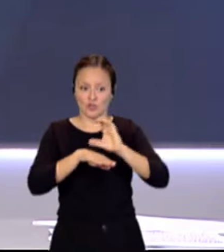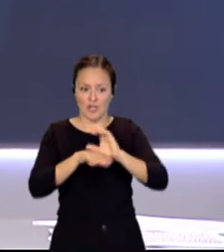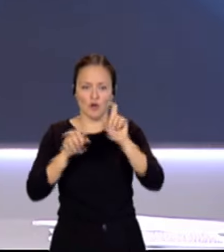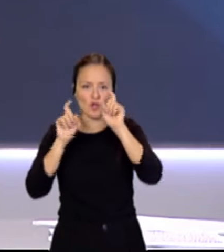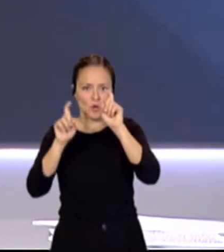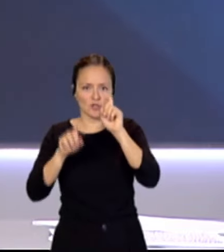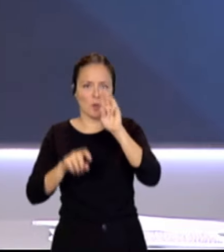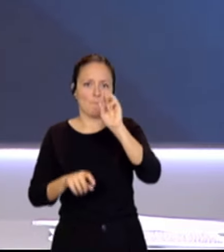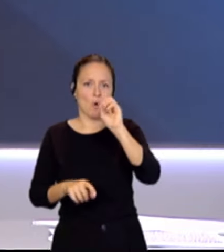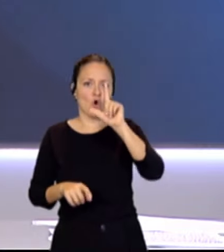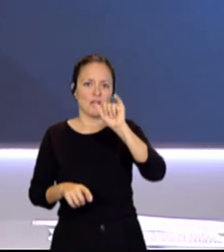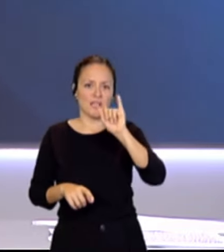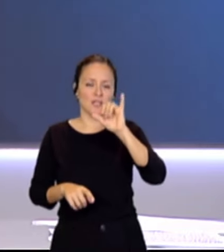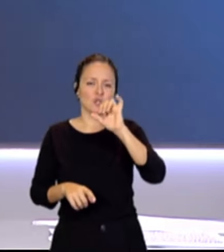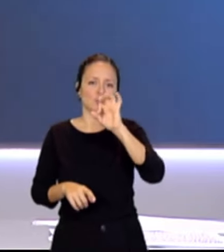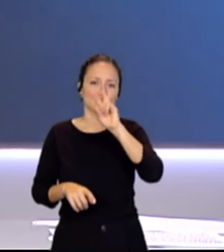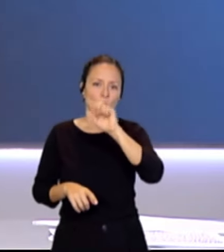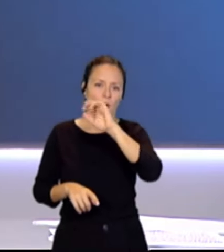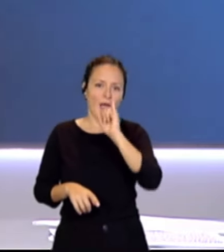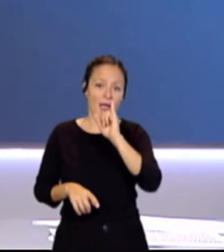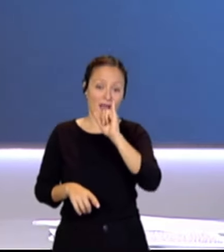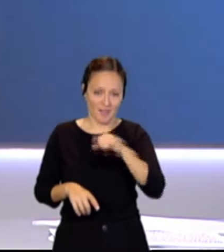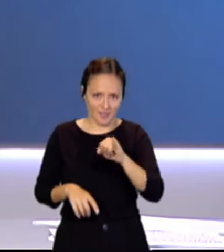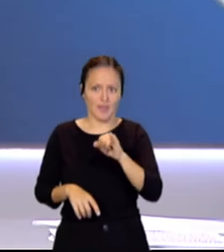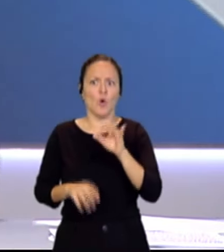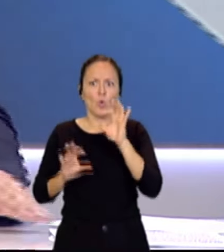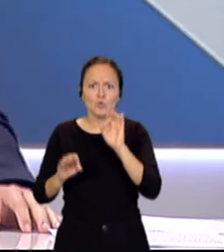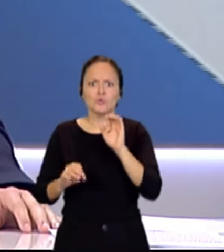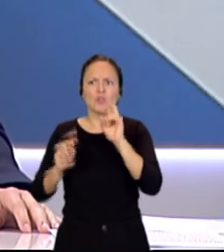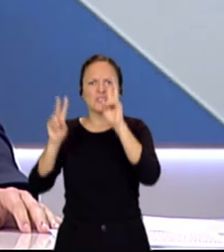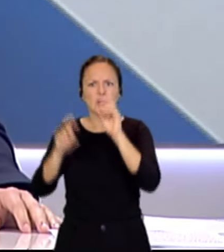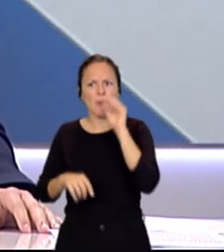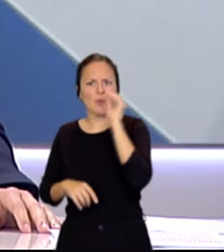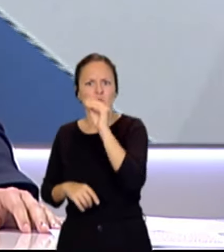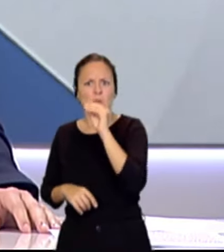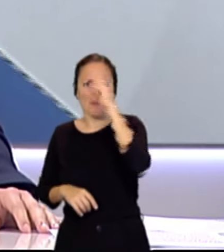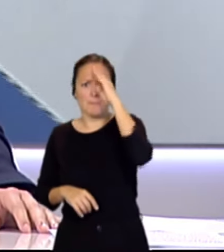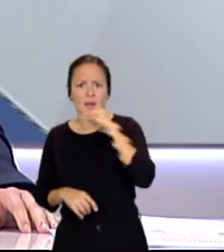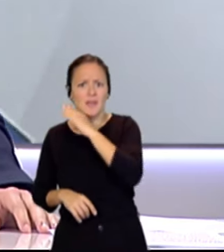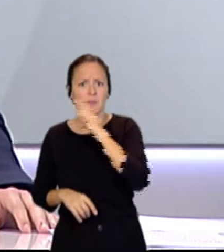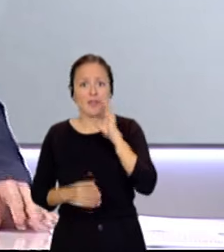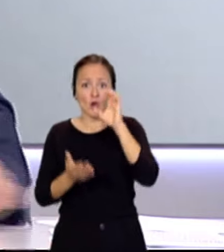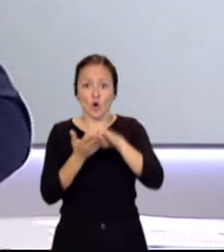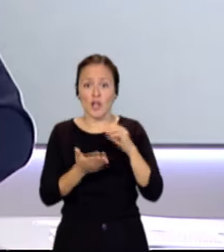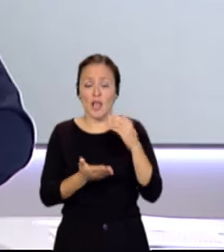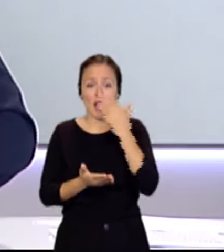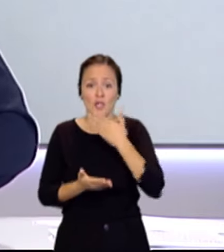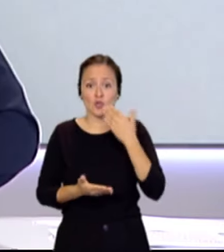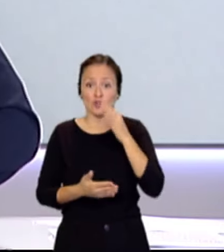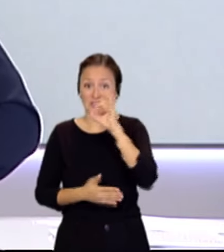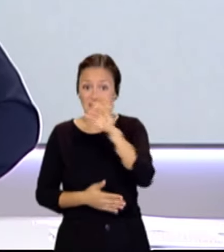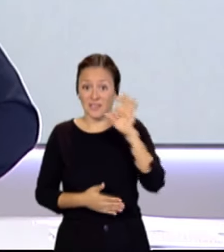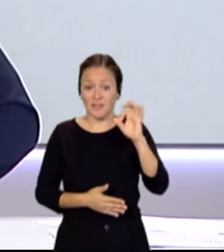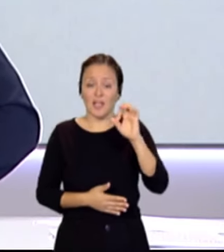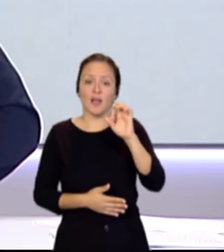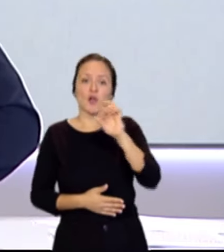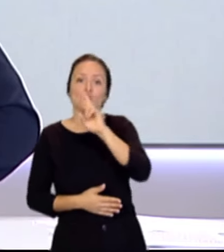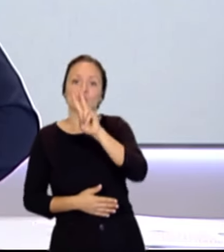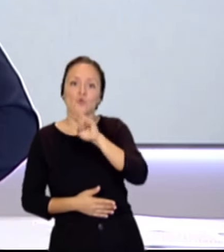Suárez al que le preguntamos precisamente por este asunto padres y madres del alumnado del colegio Ruiz de padrón en San Sebastián de la gomera están